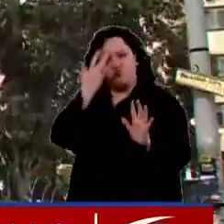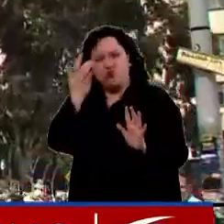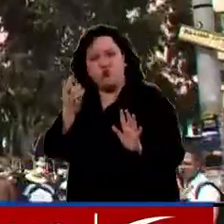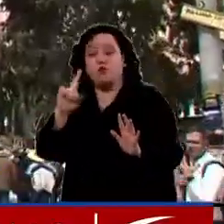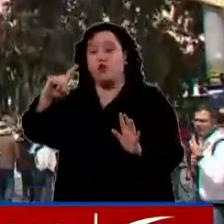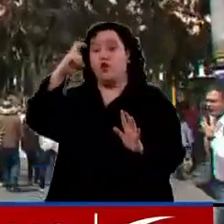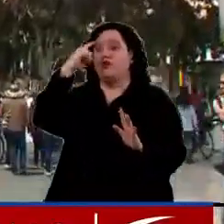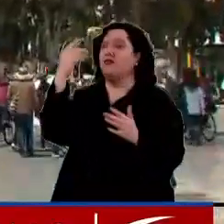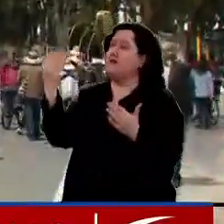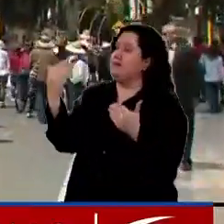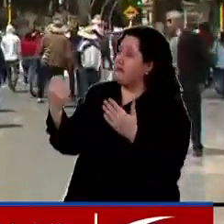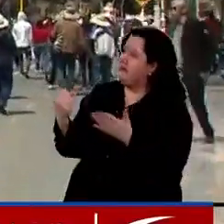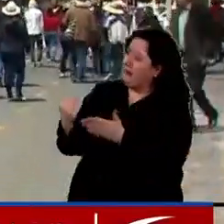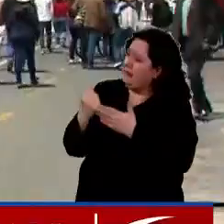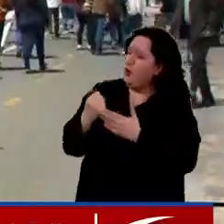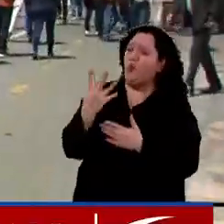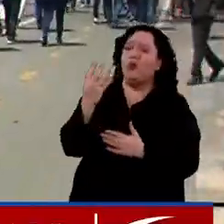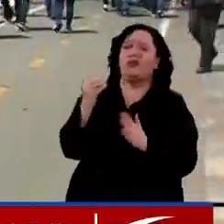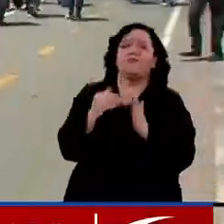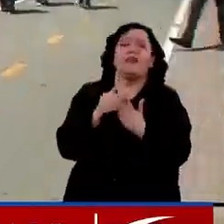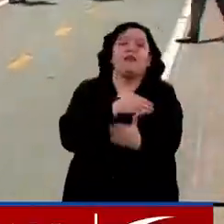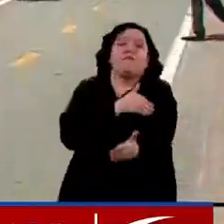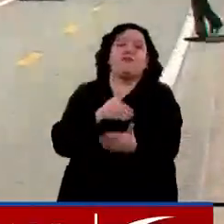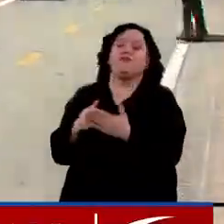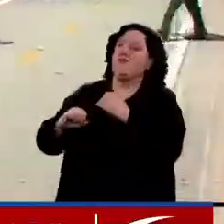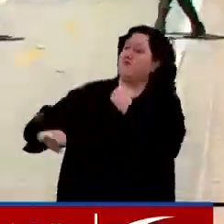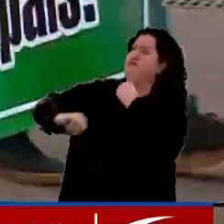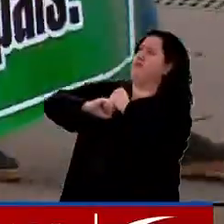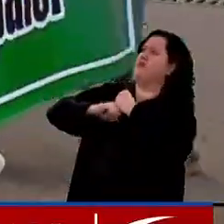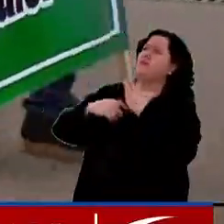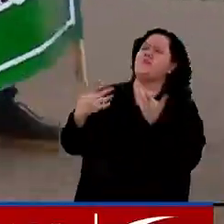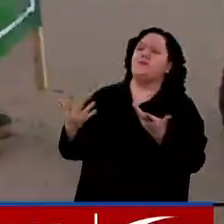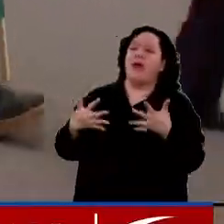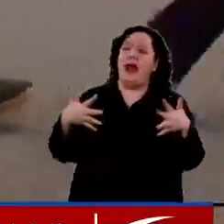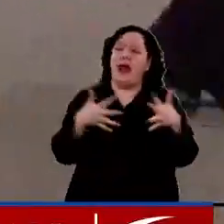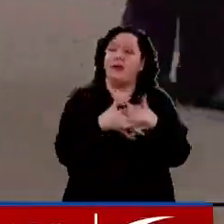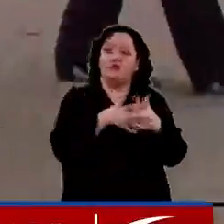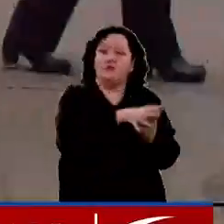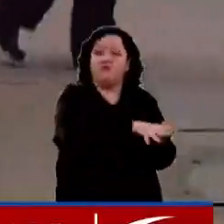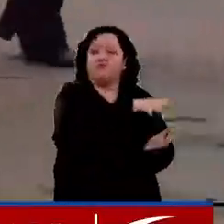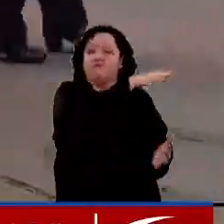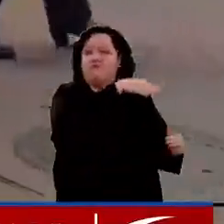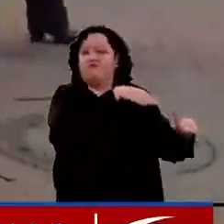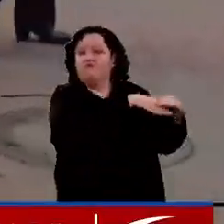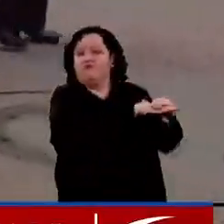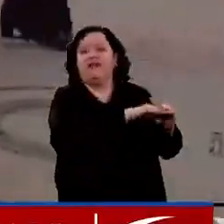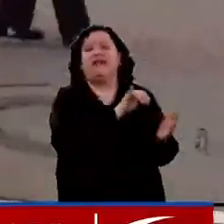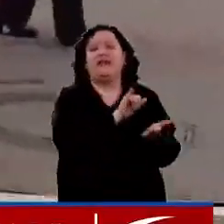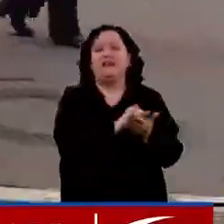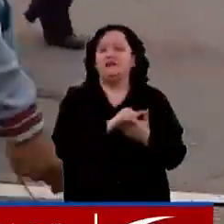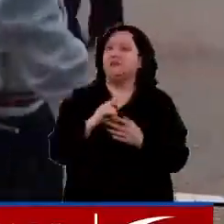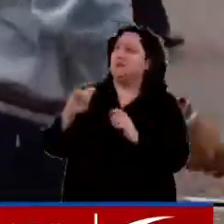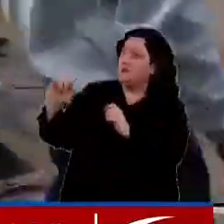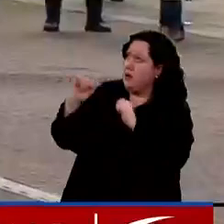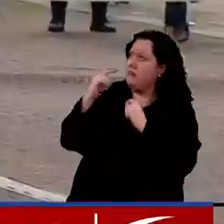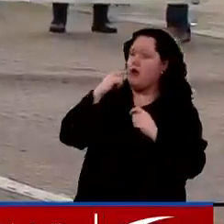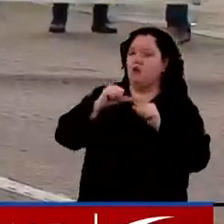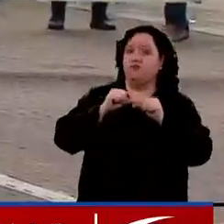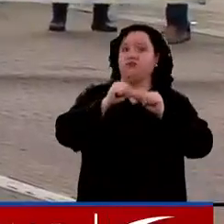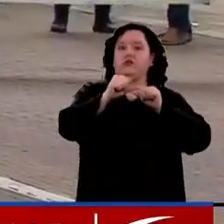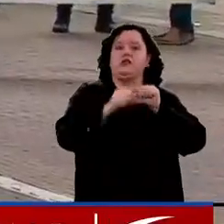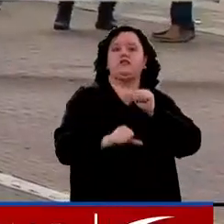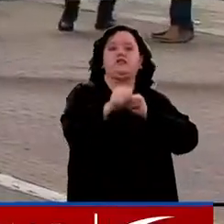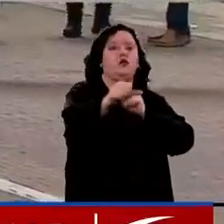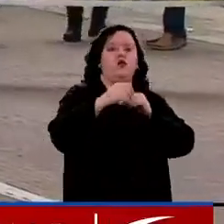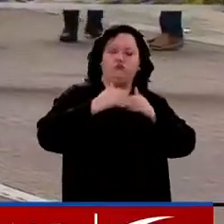gobierno un incentivo de más de 40 mil millones de pesos para el almacenamiento del cereal. Dicen que requieren los recursos para la estabilidad del sector y